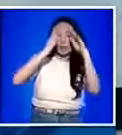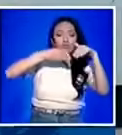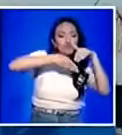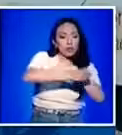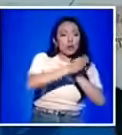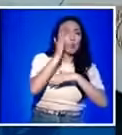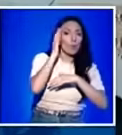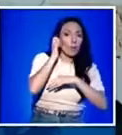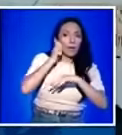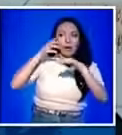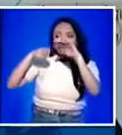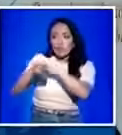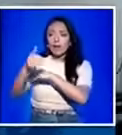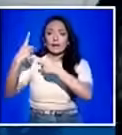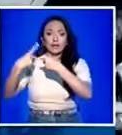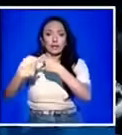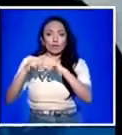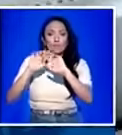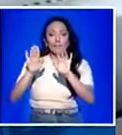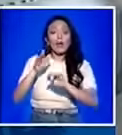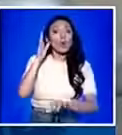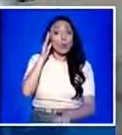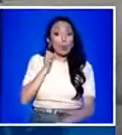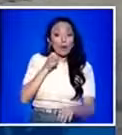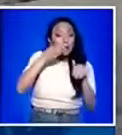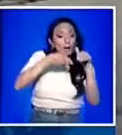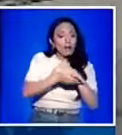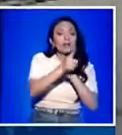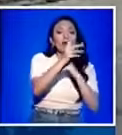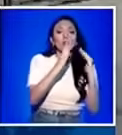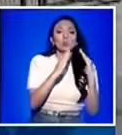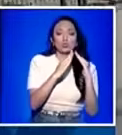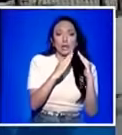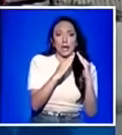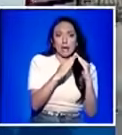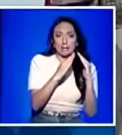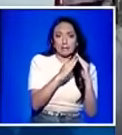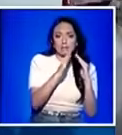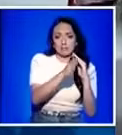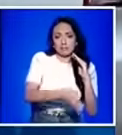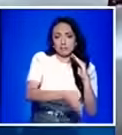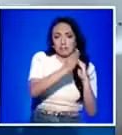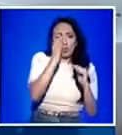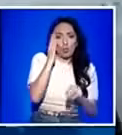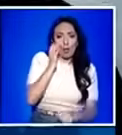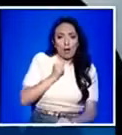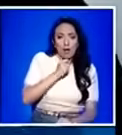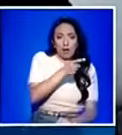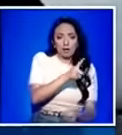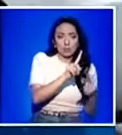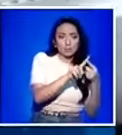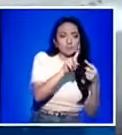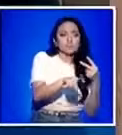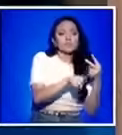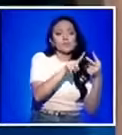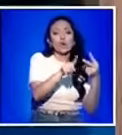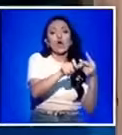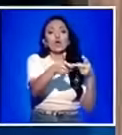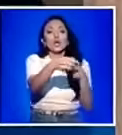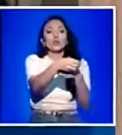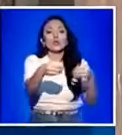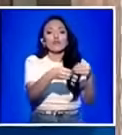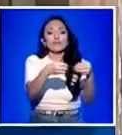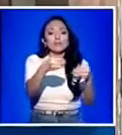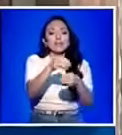Azuaya, agentes de la policía y de la fiscalía ingresaron a un domicilio en una urbanización vía Arrácar, en el sector Los Cerezos, y en una oficina